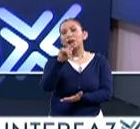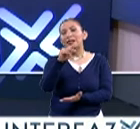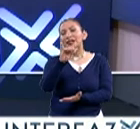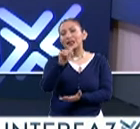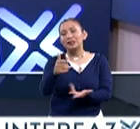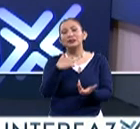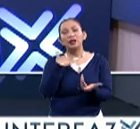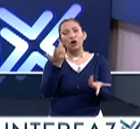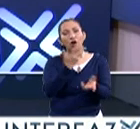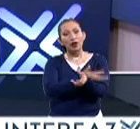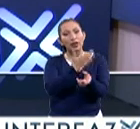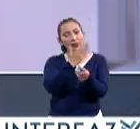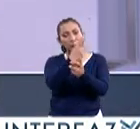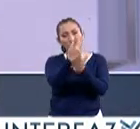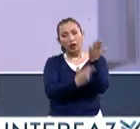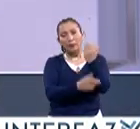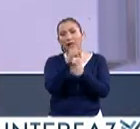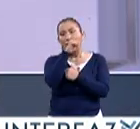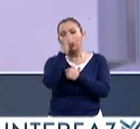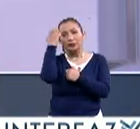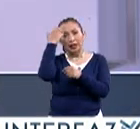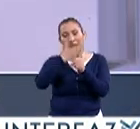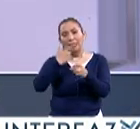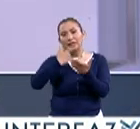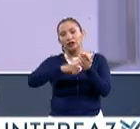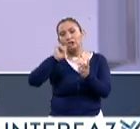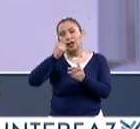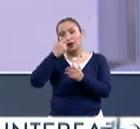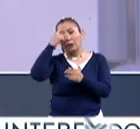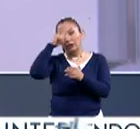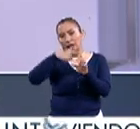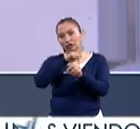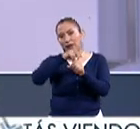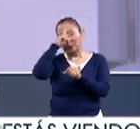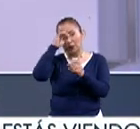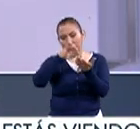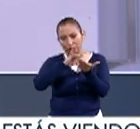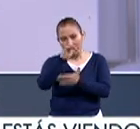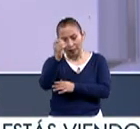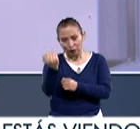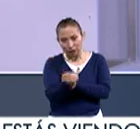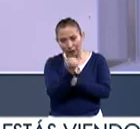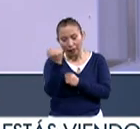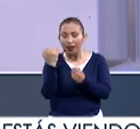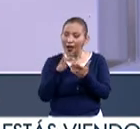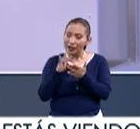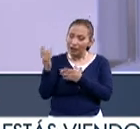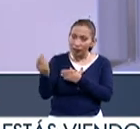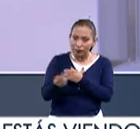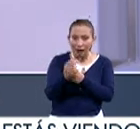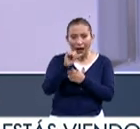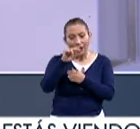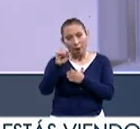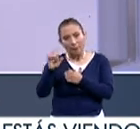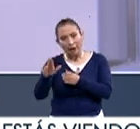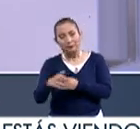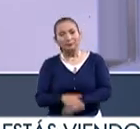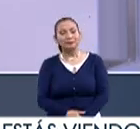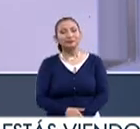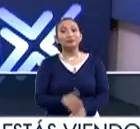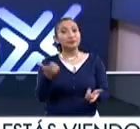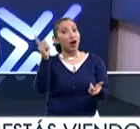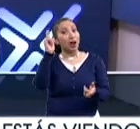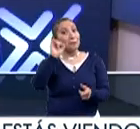Martínez Azócar, coordinador del programa de lenguas extranjeras del Tecnológico Nacional de México. Gracias, éxito. Gracias a ustedes, Ana Cristina Omar. Gracias.